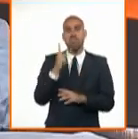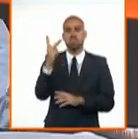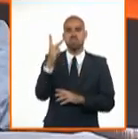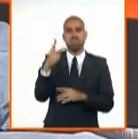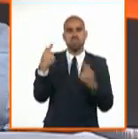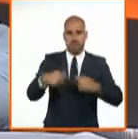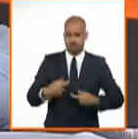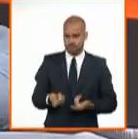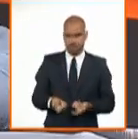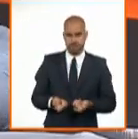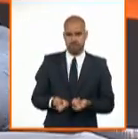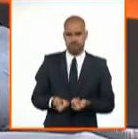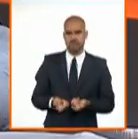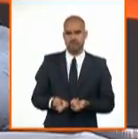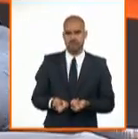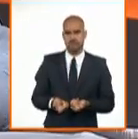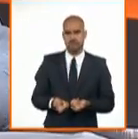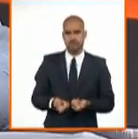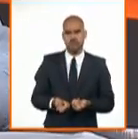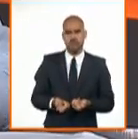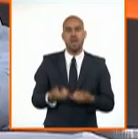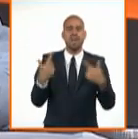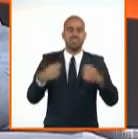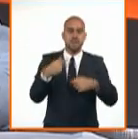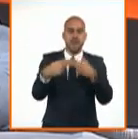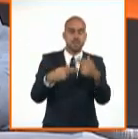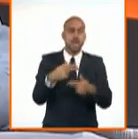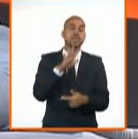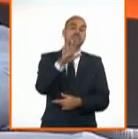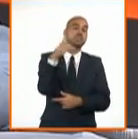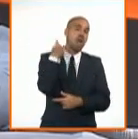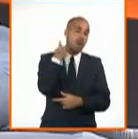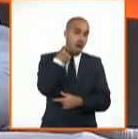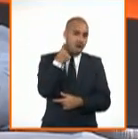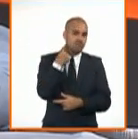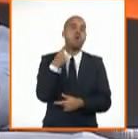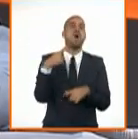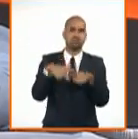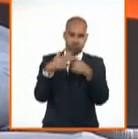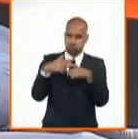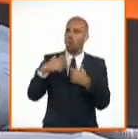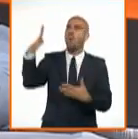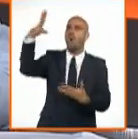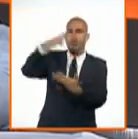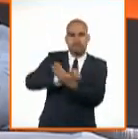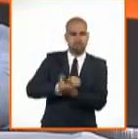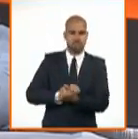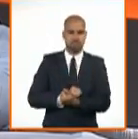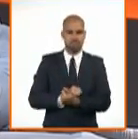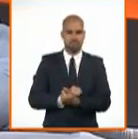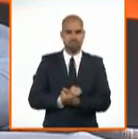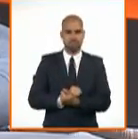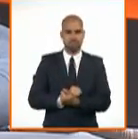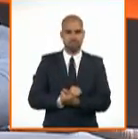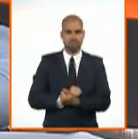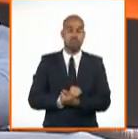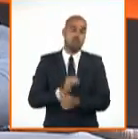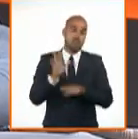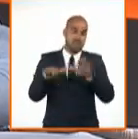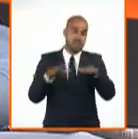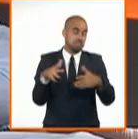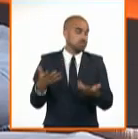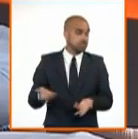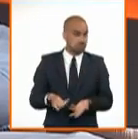mantenimiento capital que se debe realizar cada cinco años se debe realizar un mantenimiento capital con dependencia de